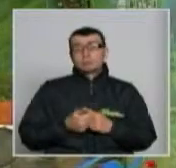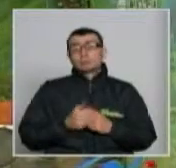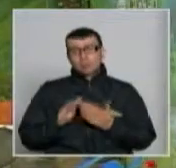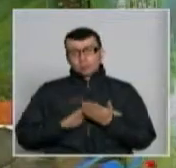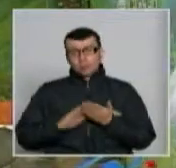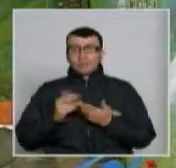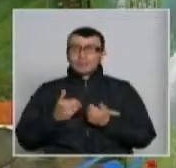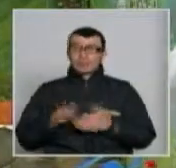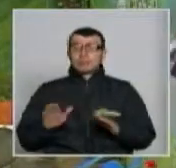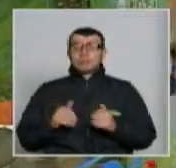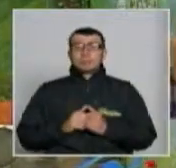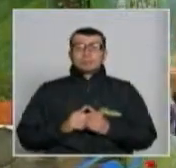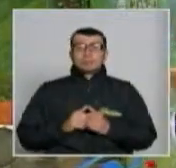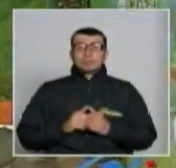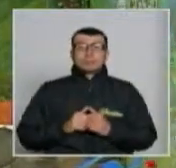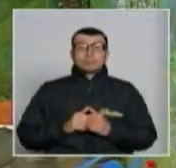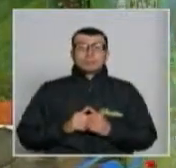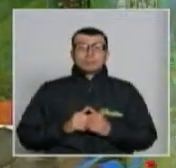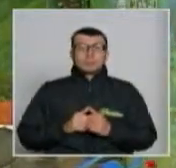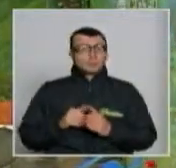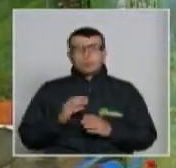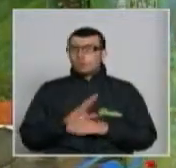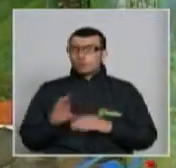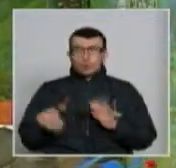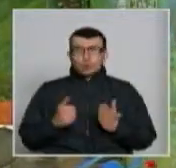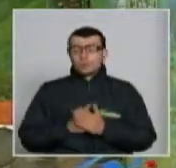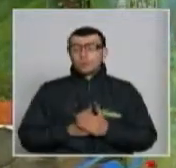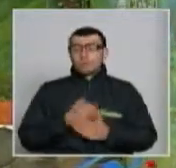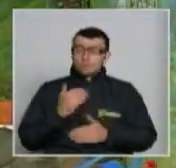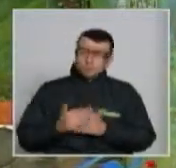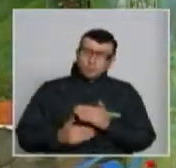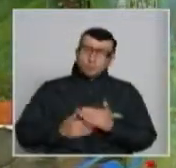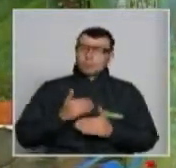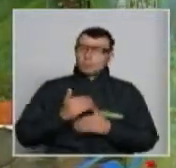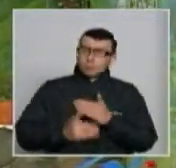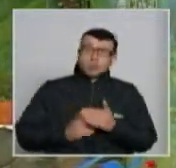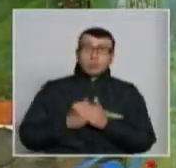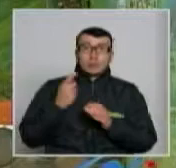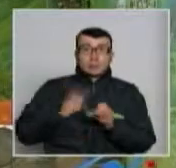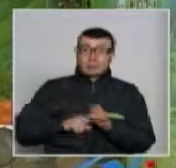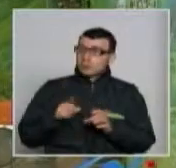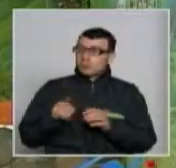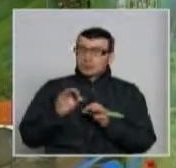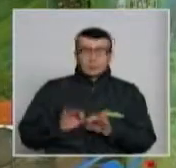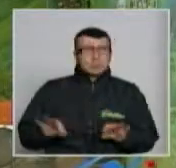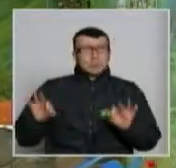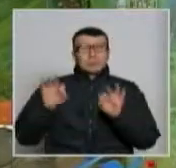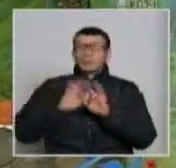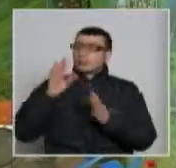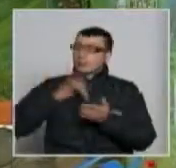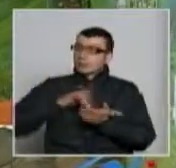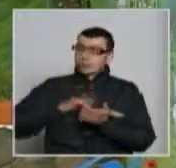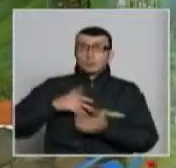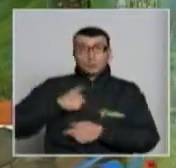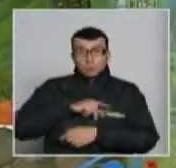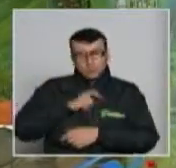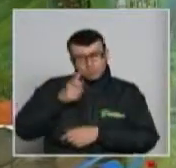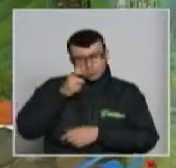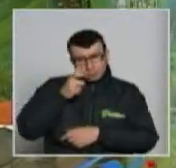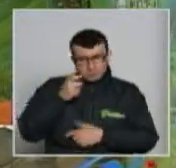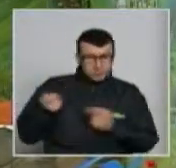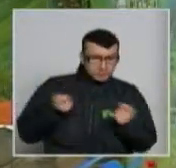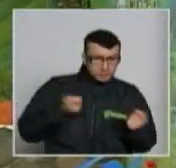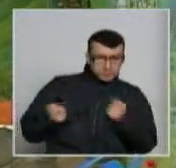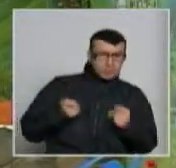amigdalitis. Y todos una serie de procesos patológicos que son fundamentales que tengamos presente cuando